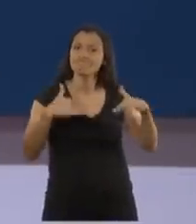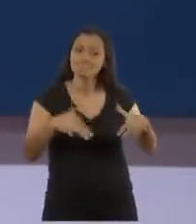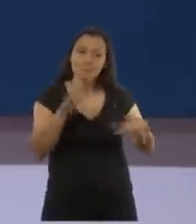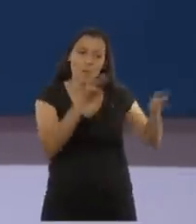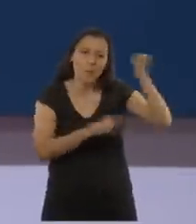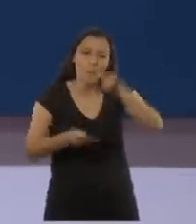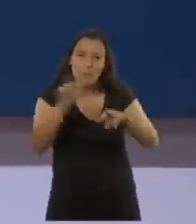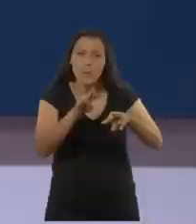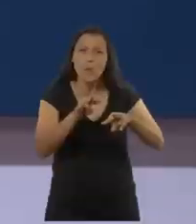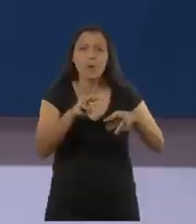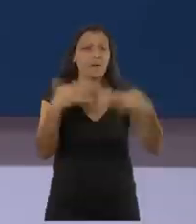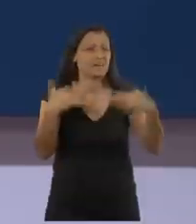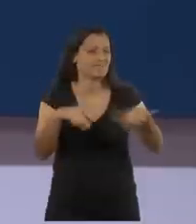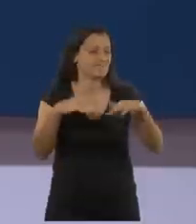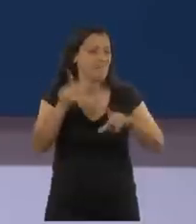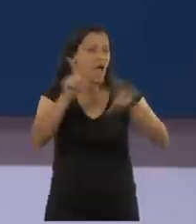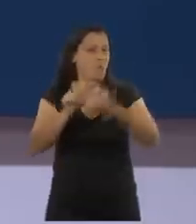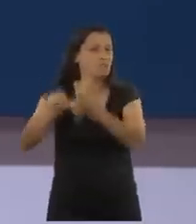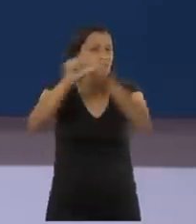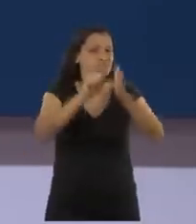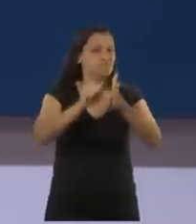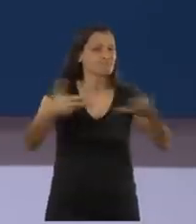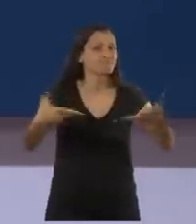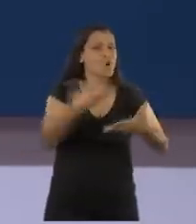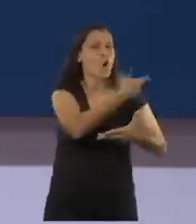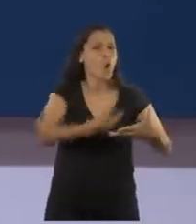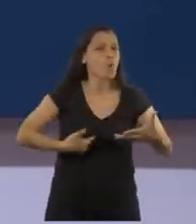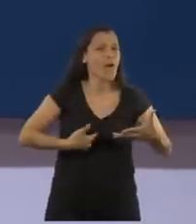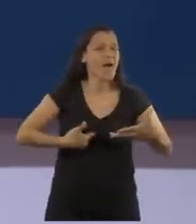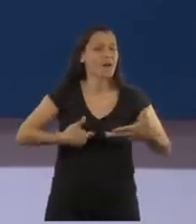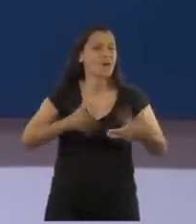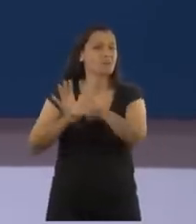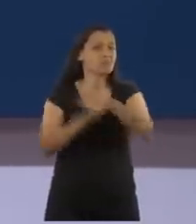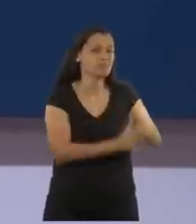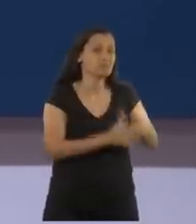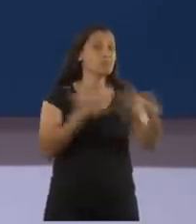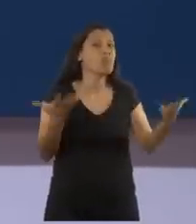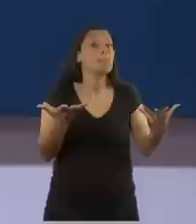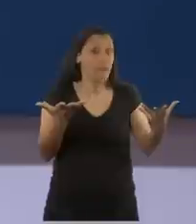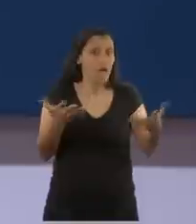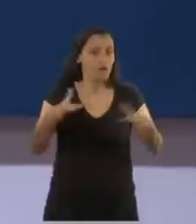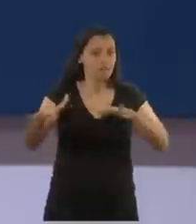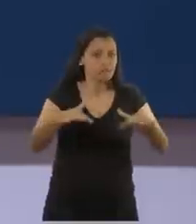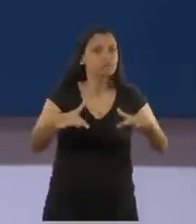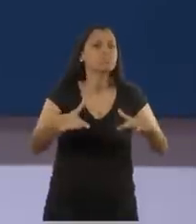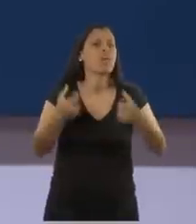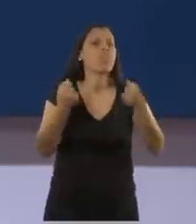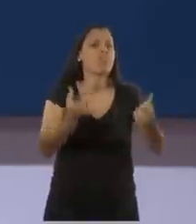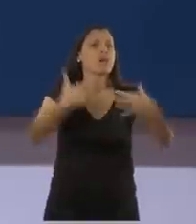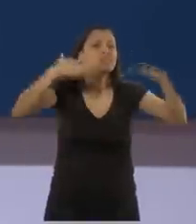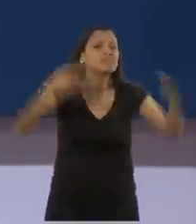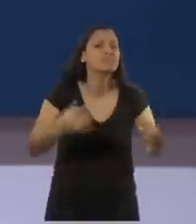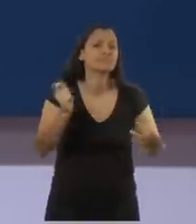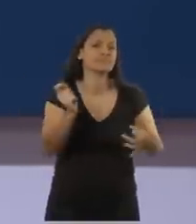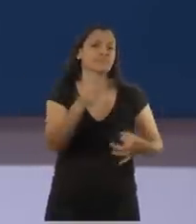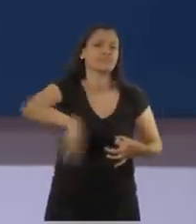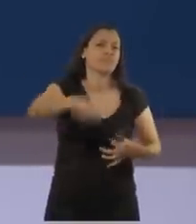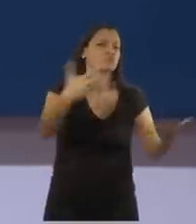busca acondicionar a los gobiernos pero en los hechos sólo se lastima a los pueblos